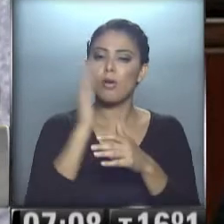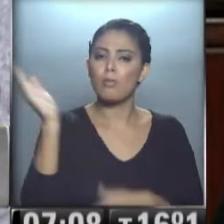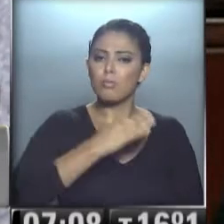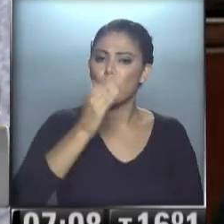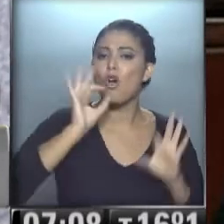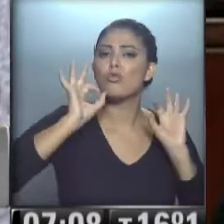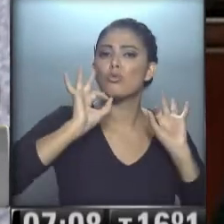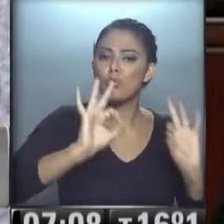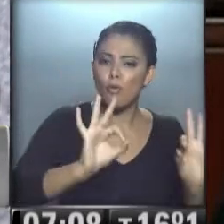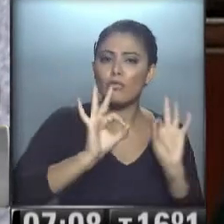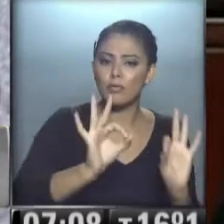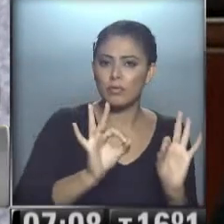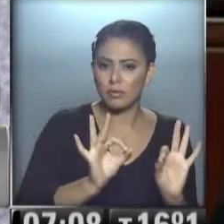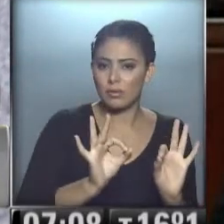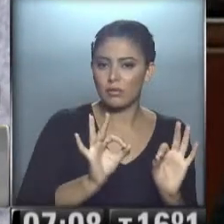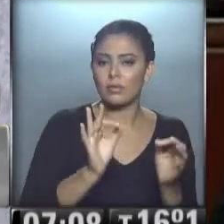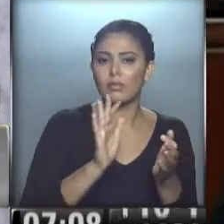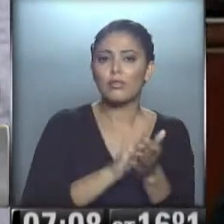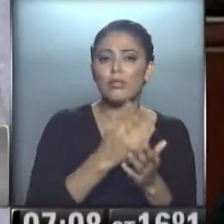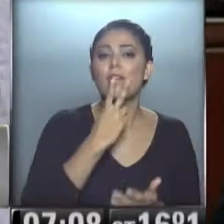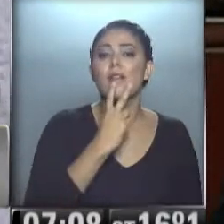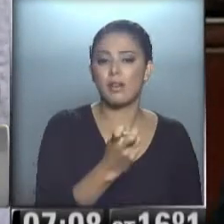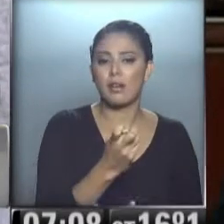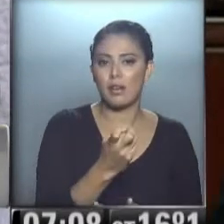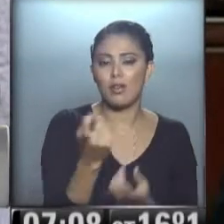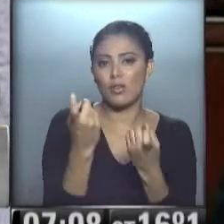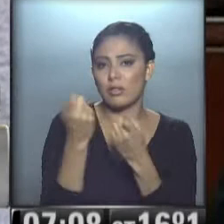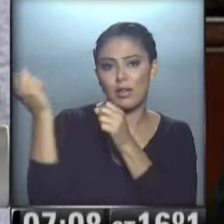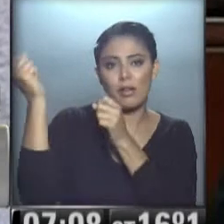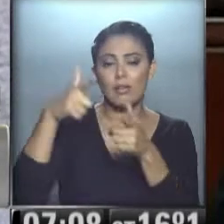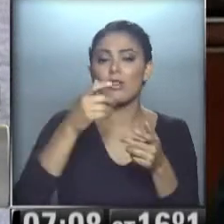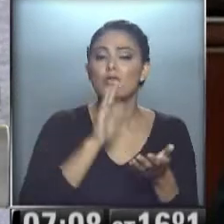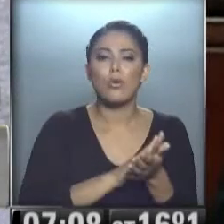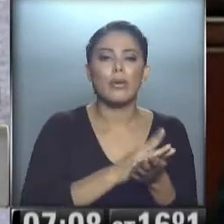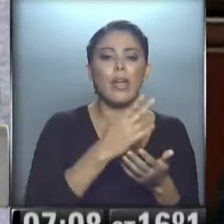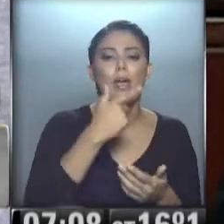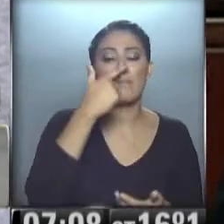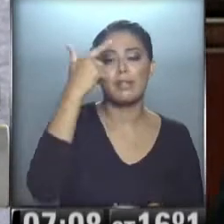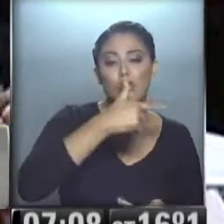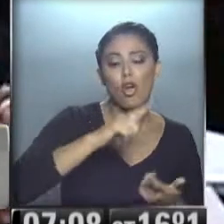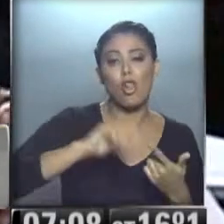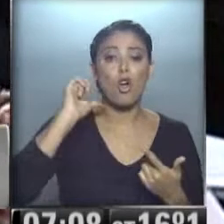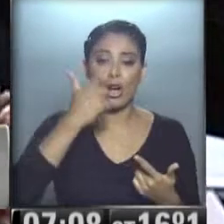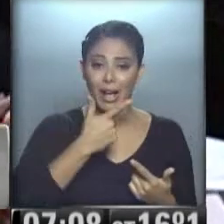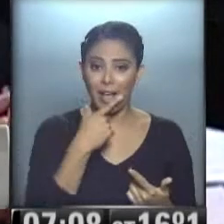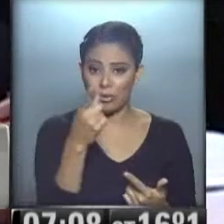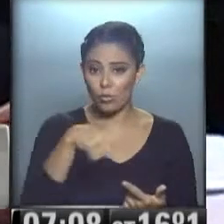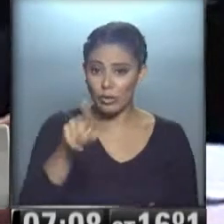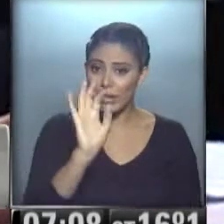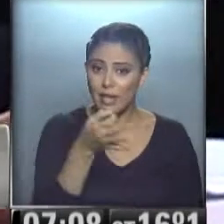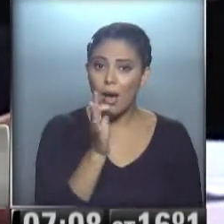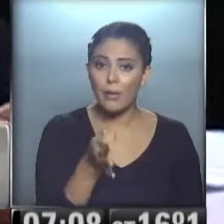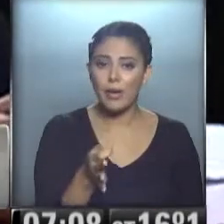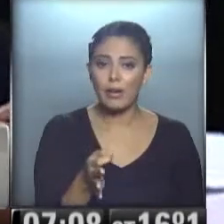autoabastecimiento en materia energética, ya sea en petróleo como en gas, porque ustedes saben